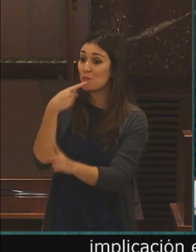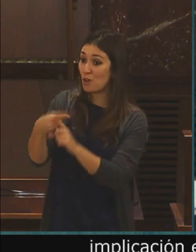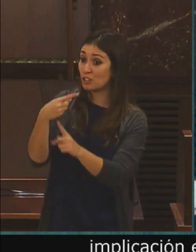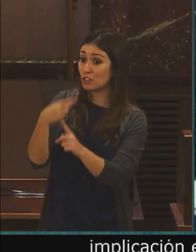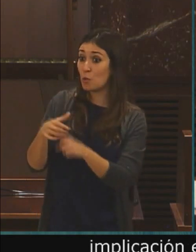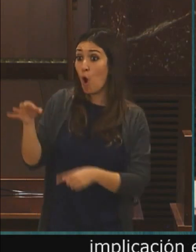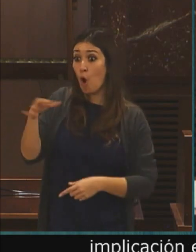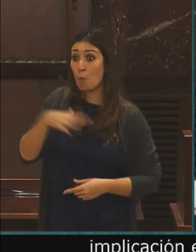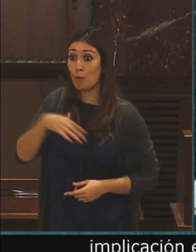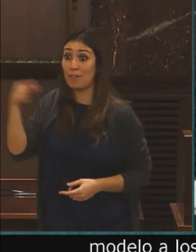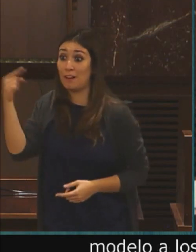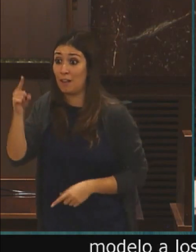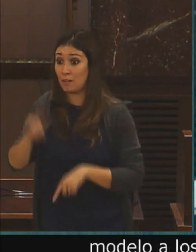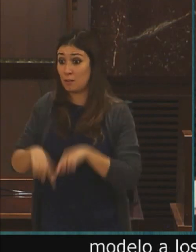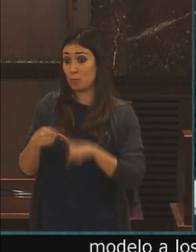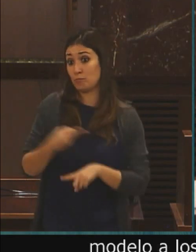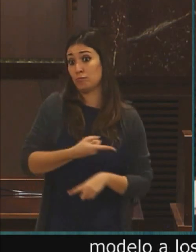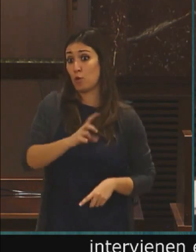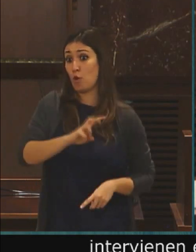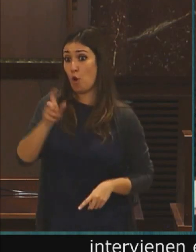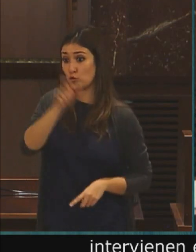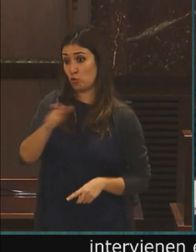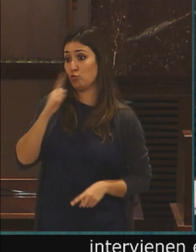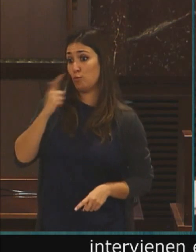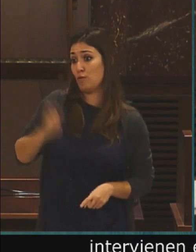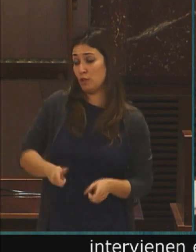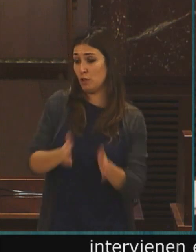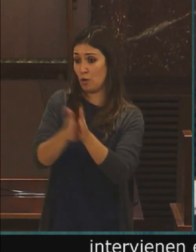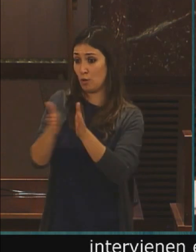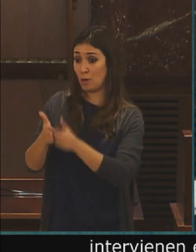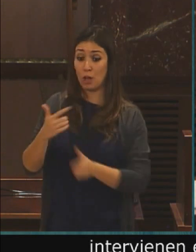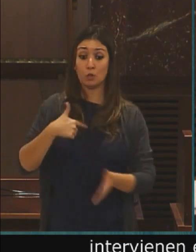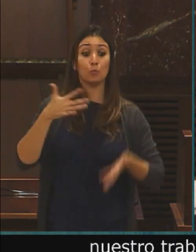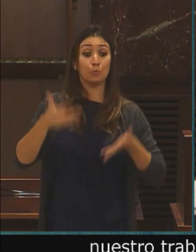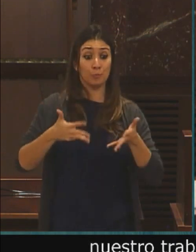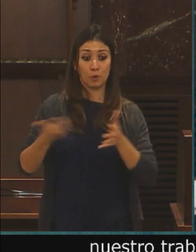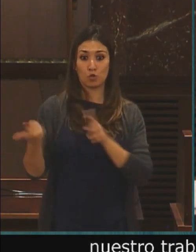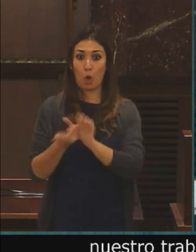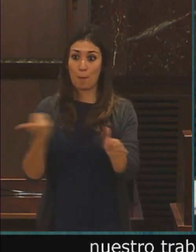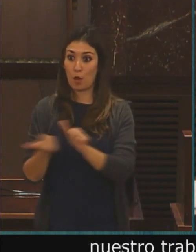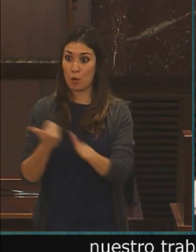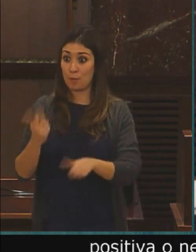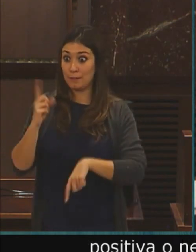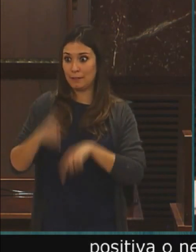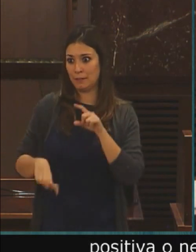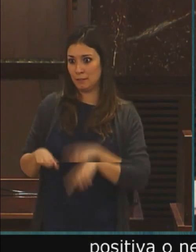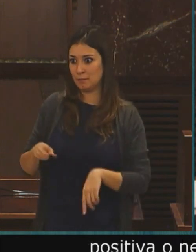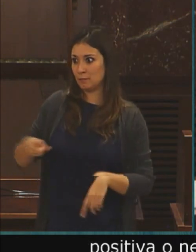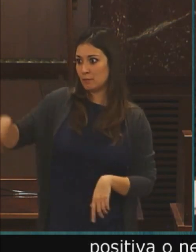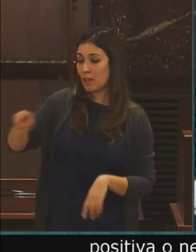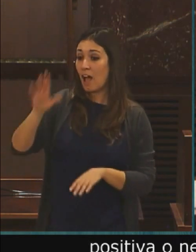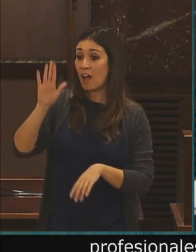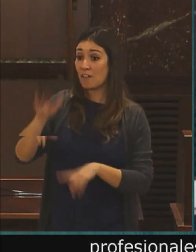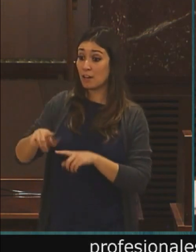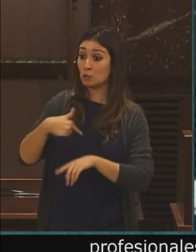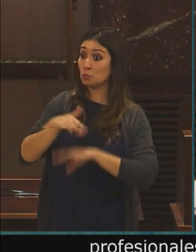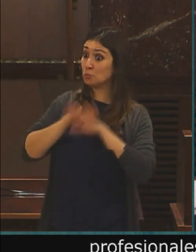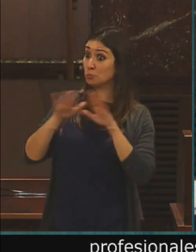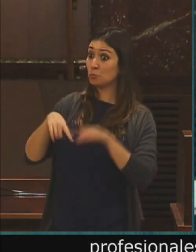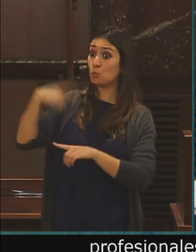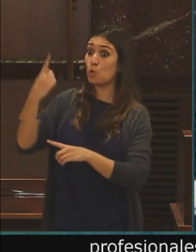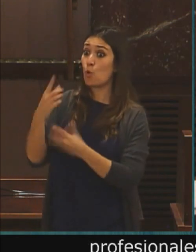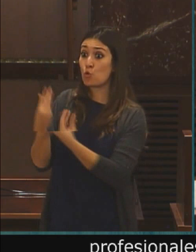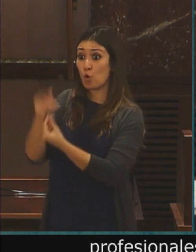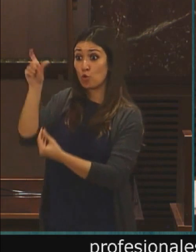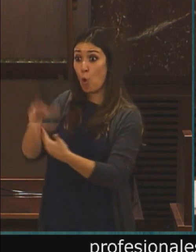positiva o negativa para los profesionales, ya que los profesionales copiarán el modelo que les hemos dado y, de esta manera, intervendrán con el usuario en los